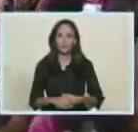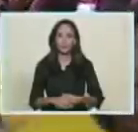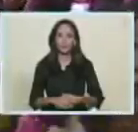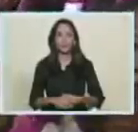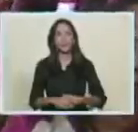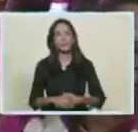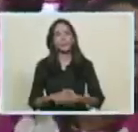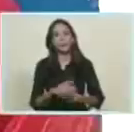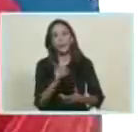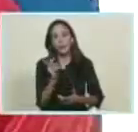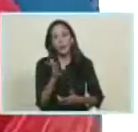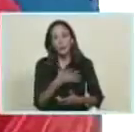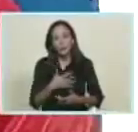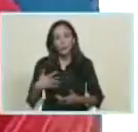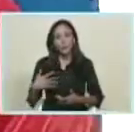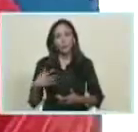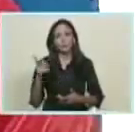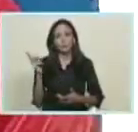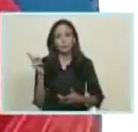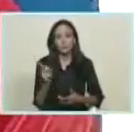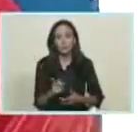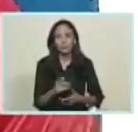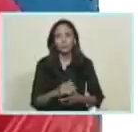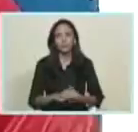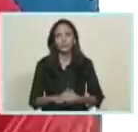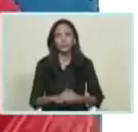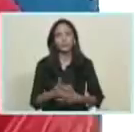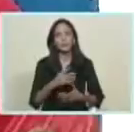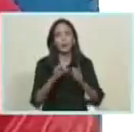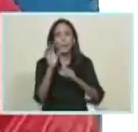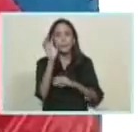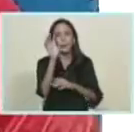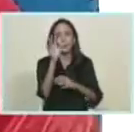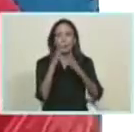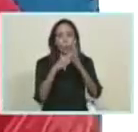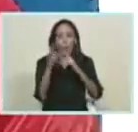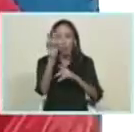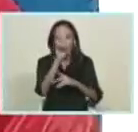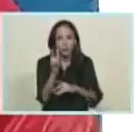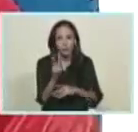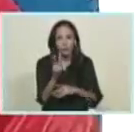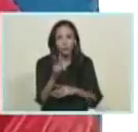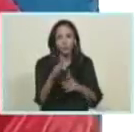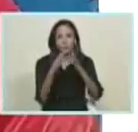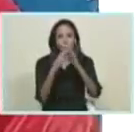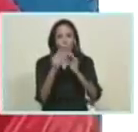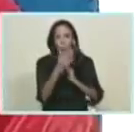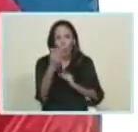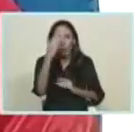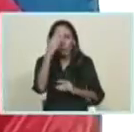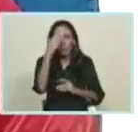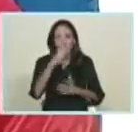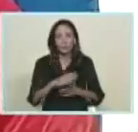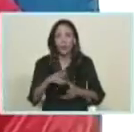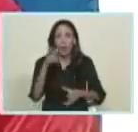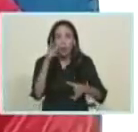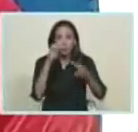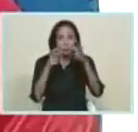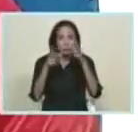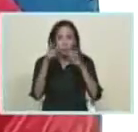Y yo quiero que ustedes y el país entero, Jorge, nos